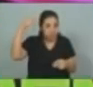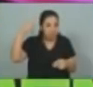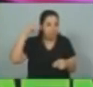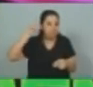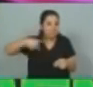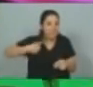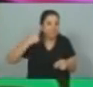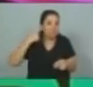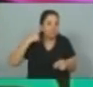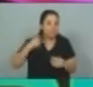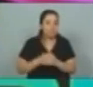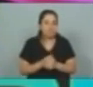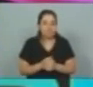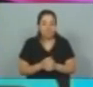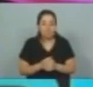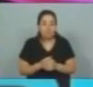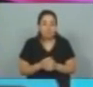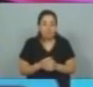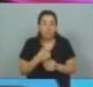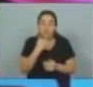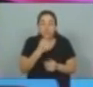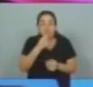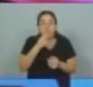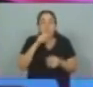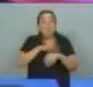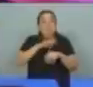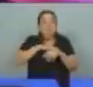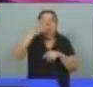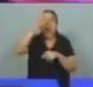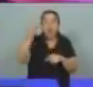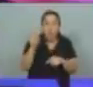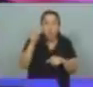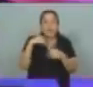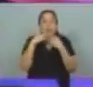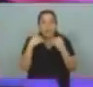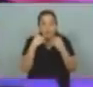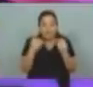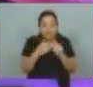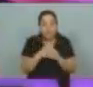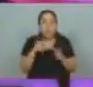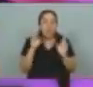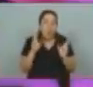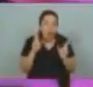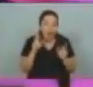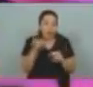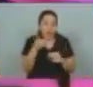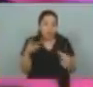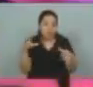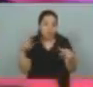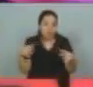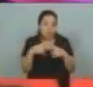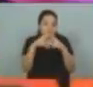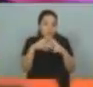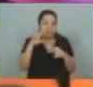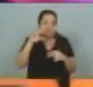Y como si los astros se hubieran alineado para permitir que se juntaran el hambre con las ganas de comer, ojalá que el cosmos también haga lo suyo